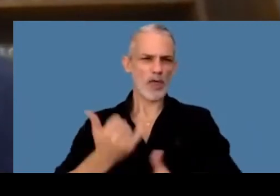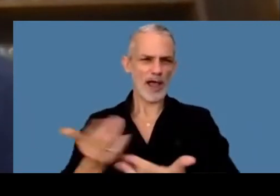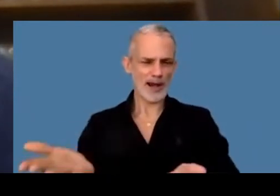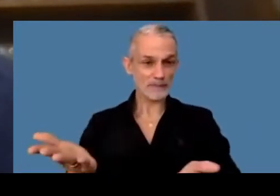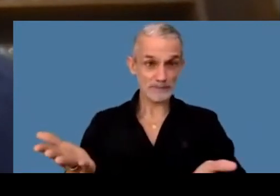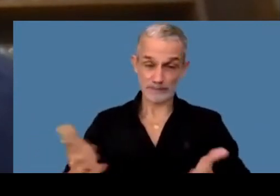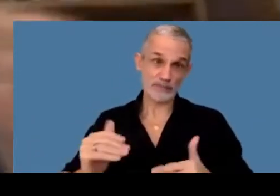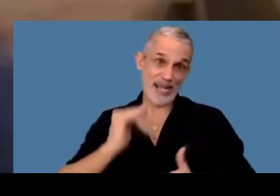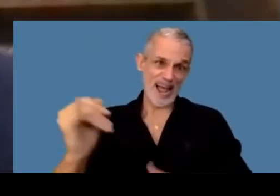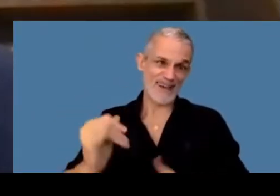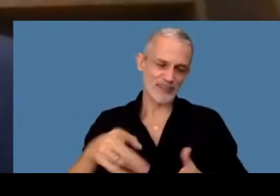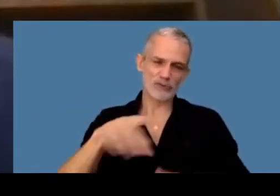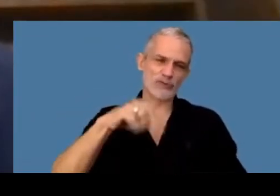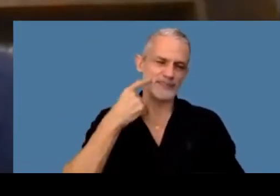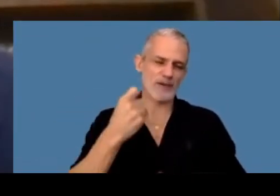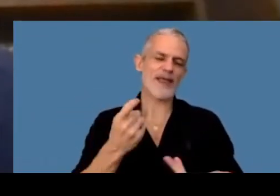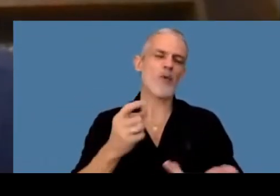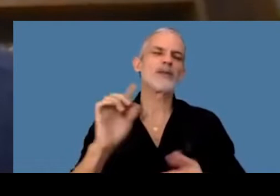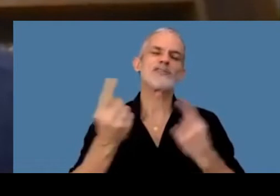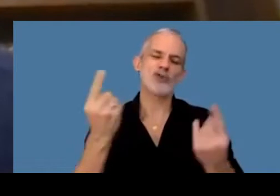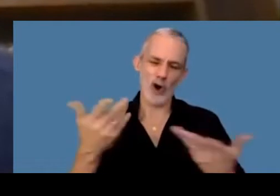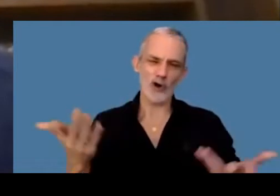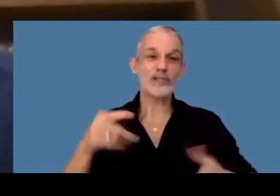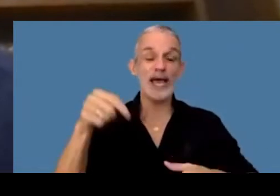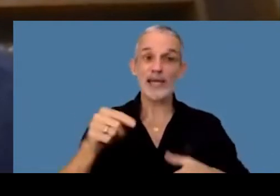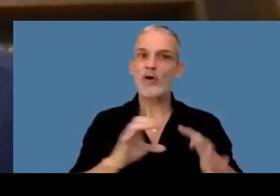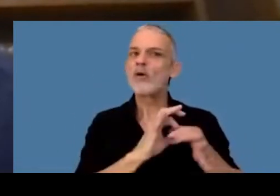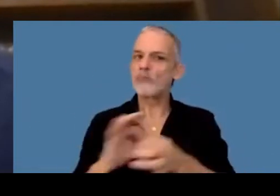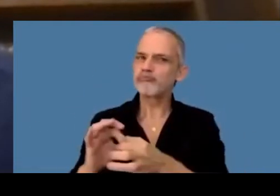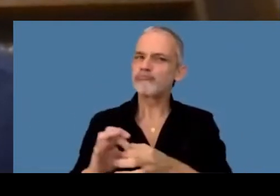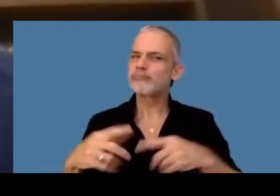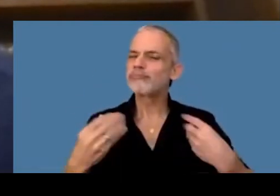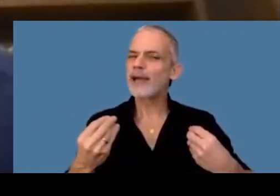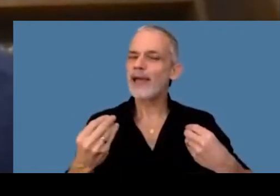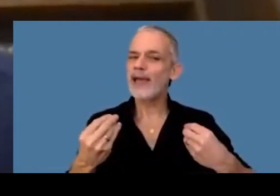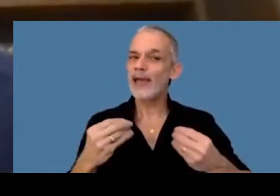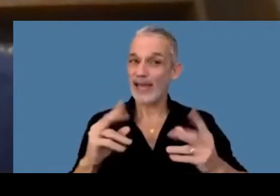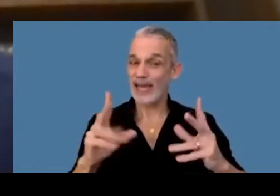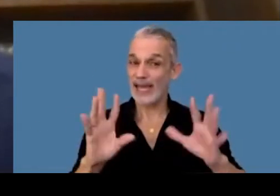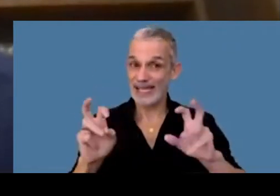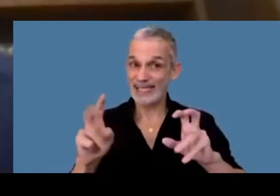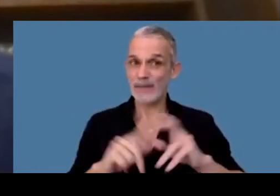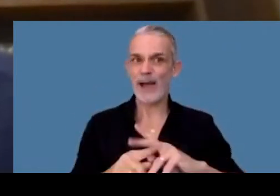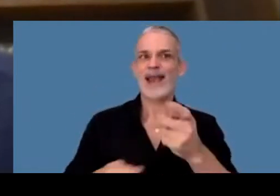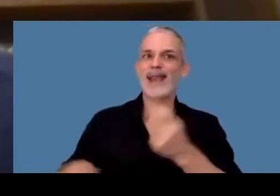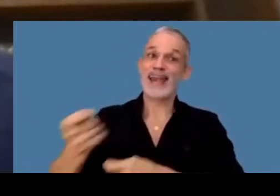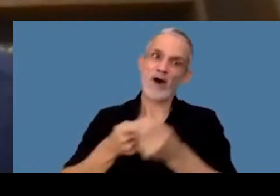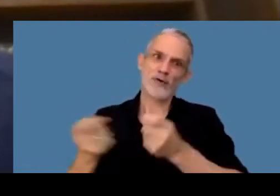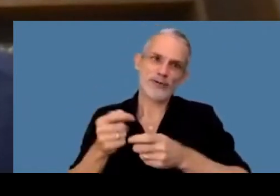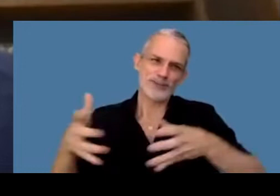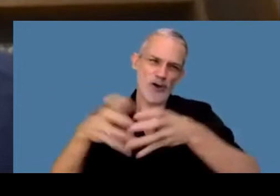solos y solas, que esto también va a tener incidencia y relación con la negociación colectiva.